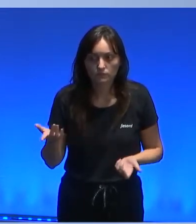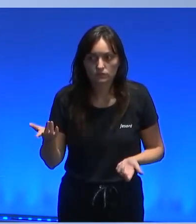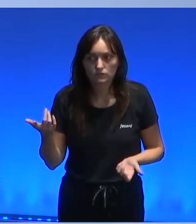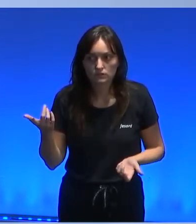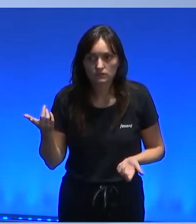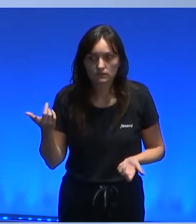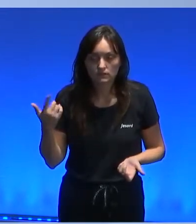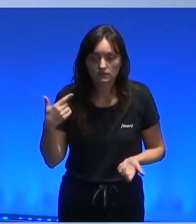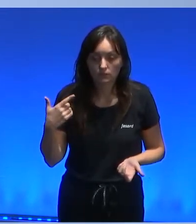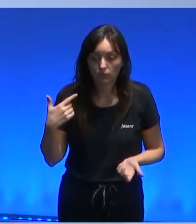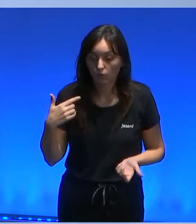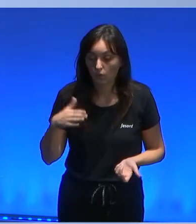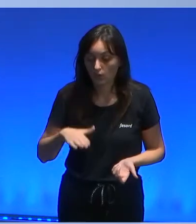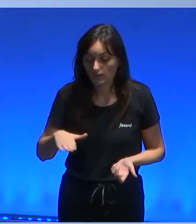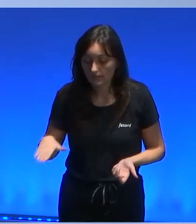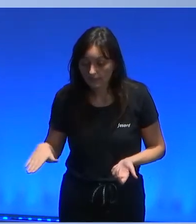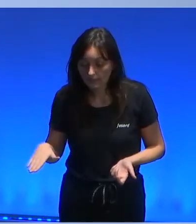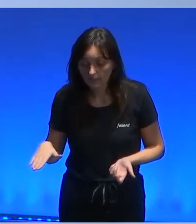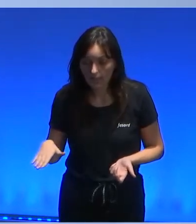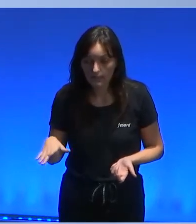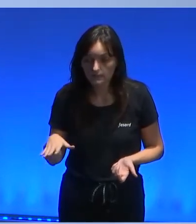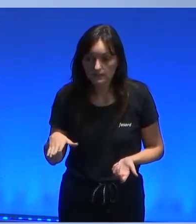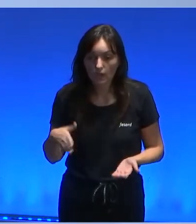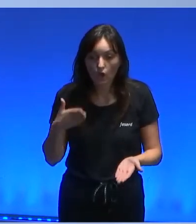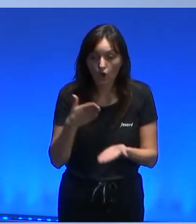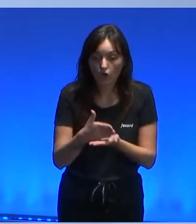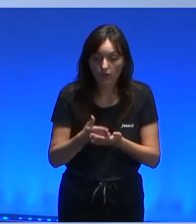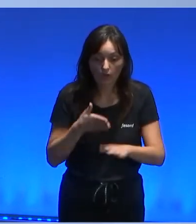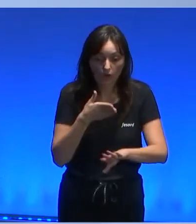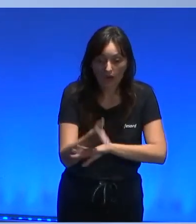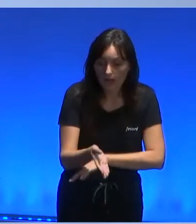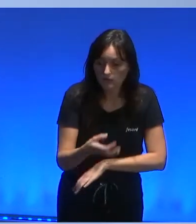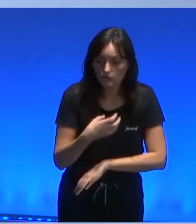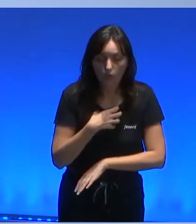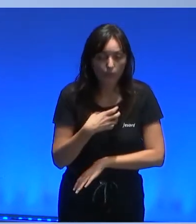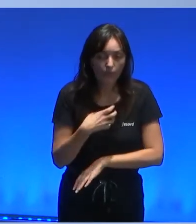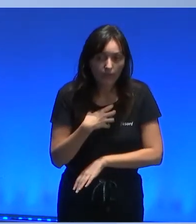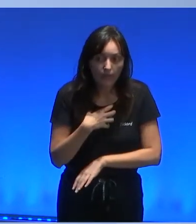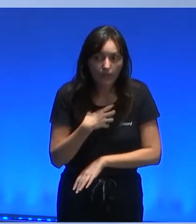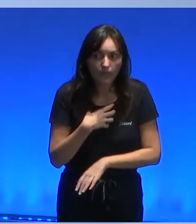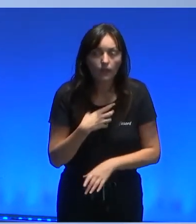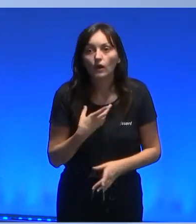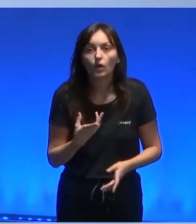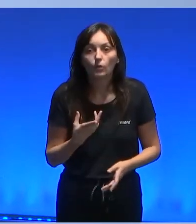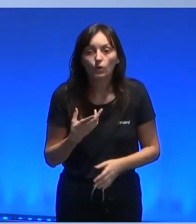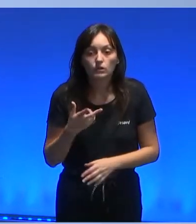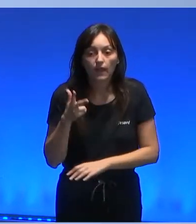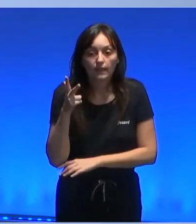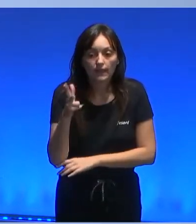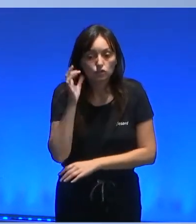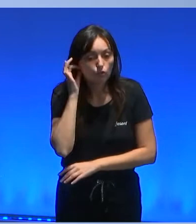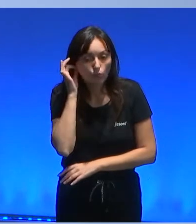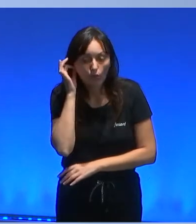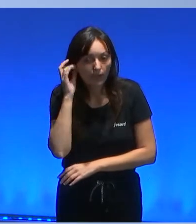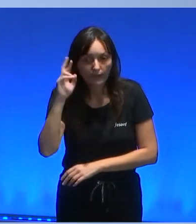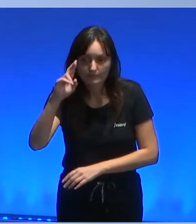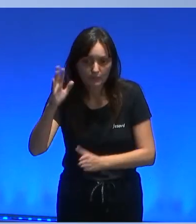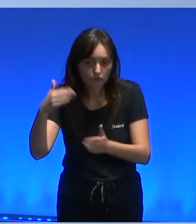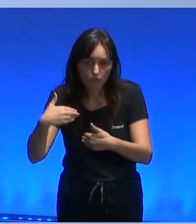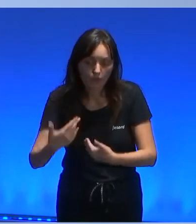pueden ir a la escuela, donde no se respetan los derechos de las mujeres.